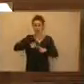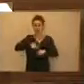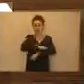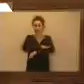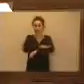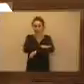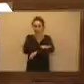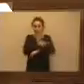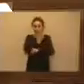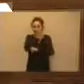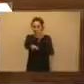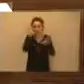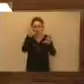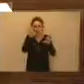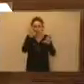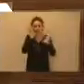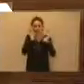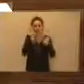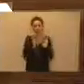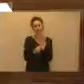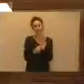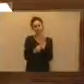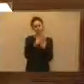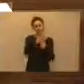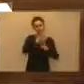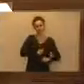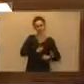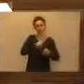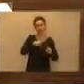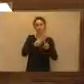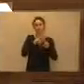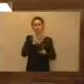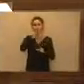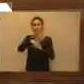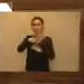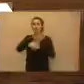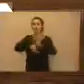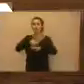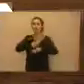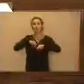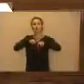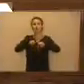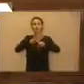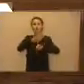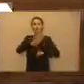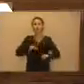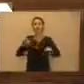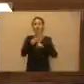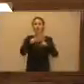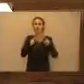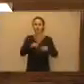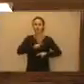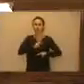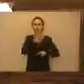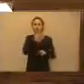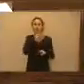su fascinación de dar favores a eléctricas a ser directivos de las empresas eléctricas. Y le preguntamos, ¿cómo se va a evitar eso en Asturias? Y usted, yo creo que tendría